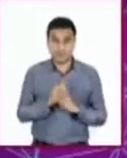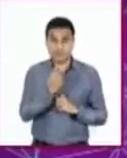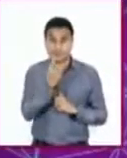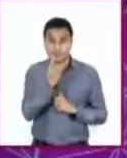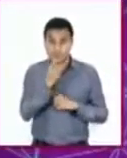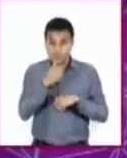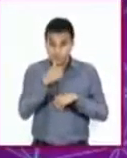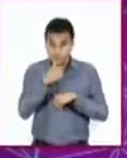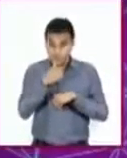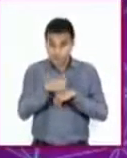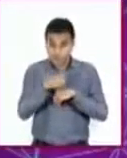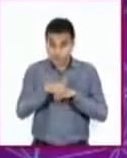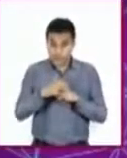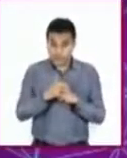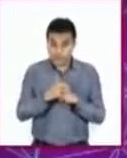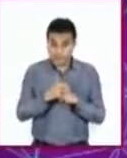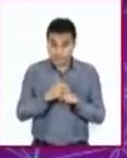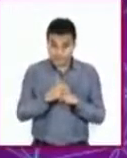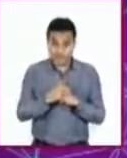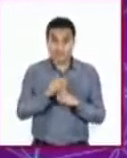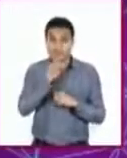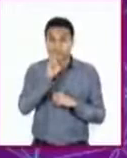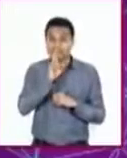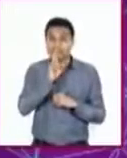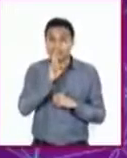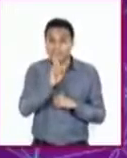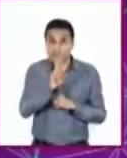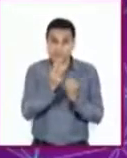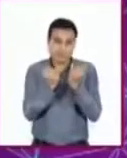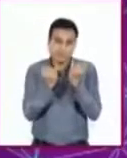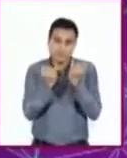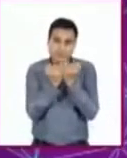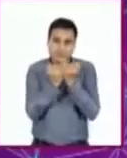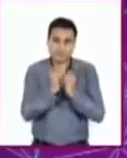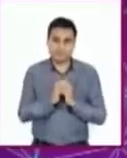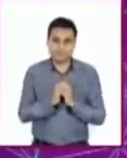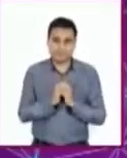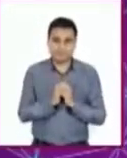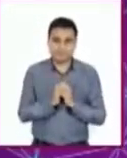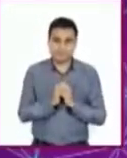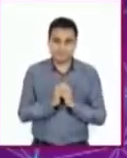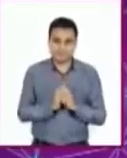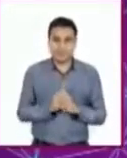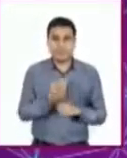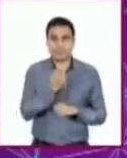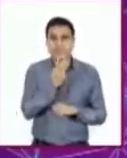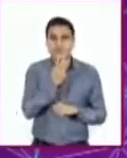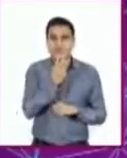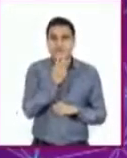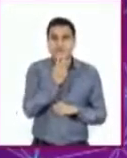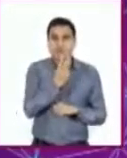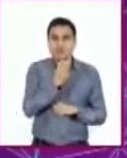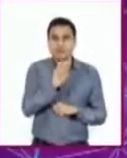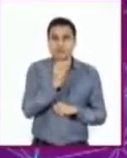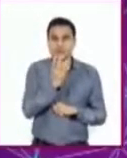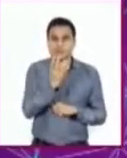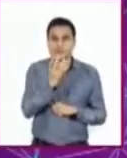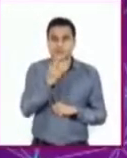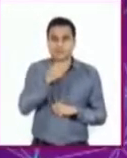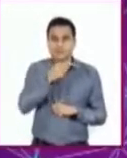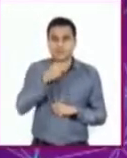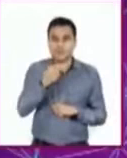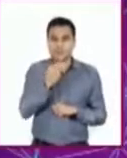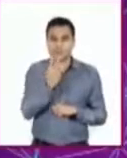su simétrico, el resultado es igual a 0. 2 enteros 4 décimos negativo más 2